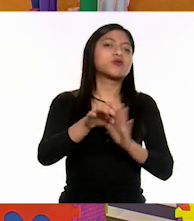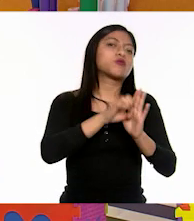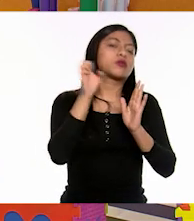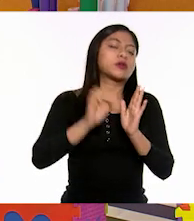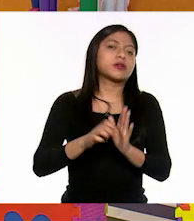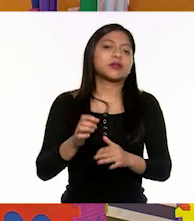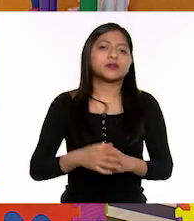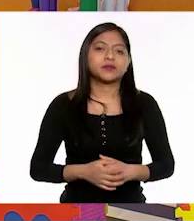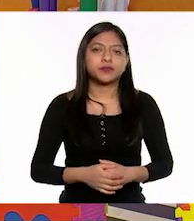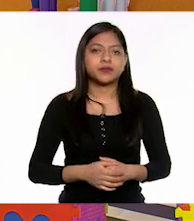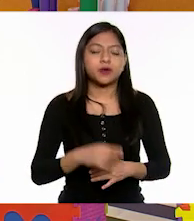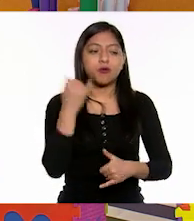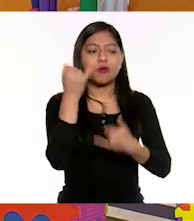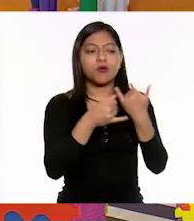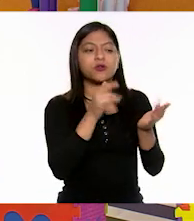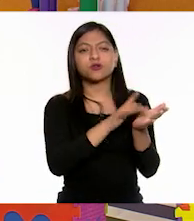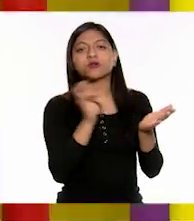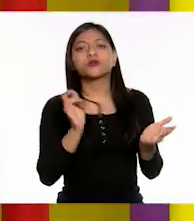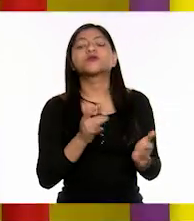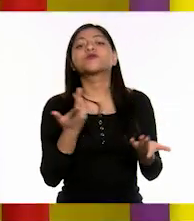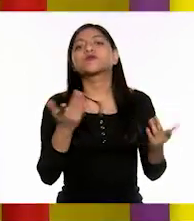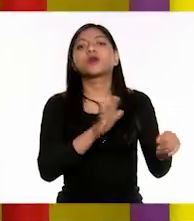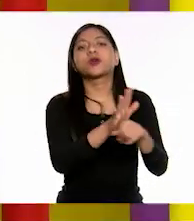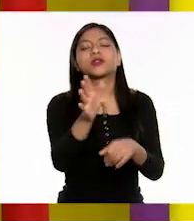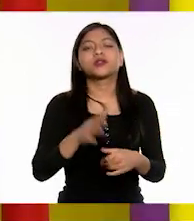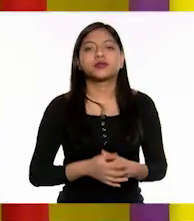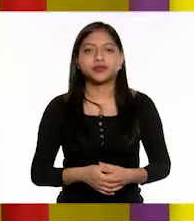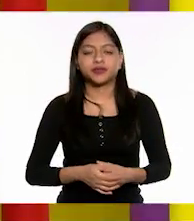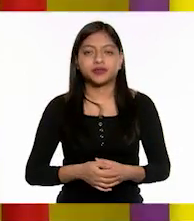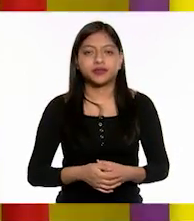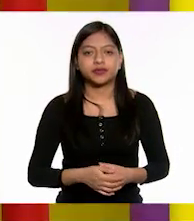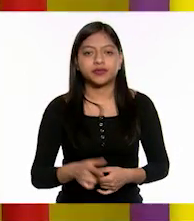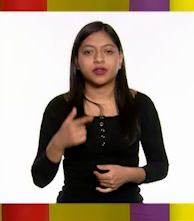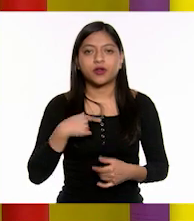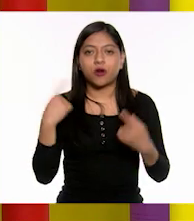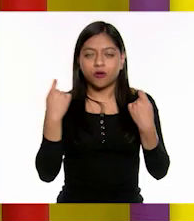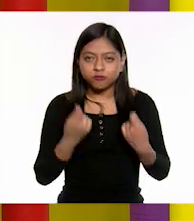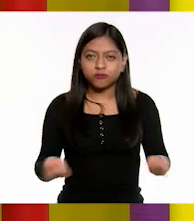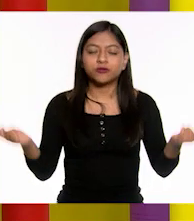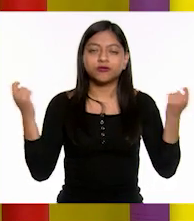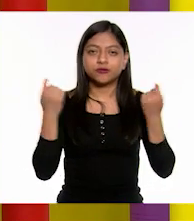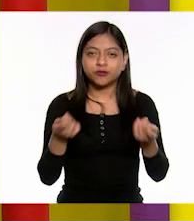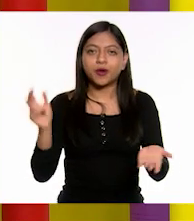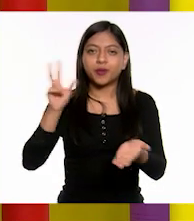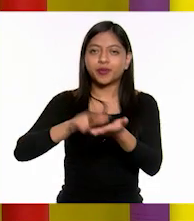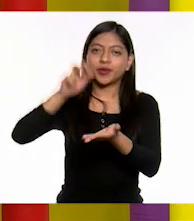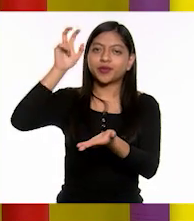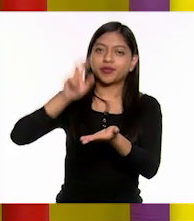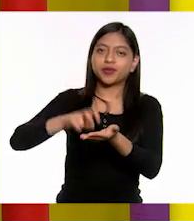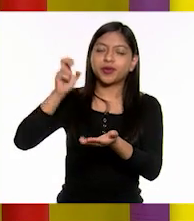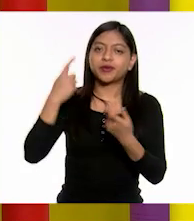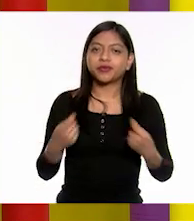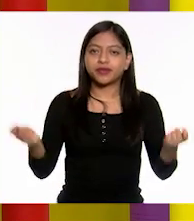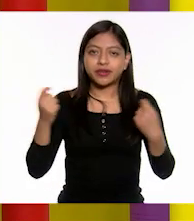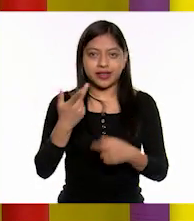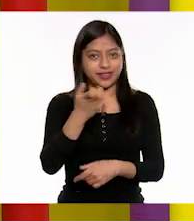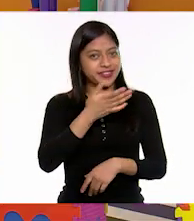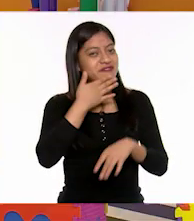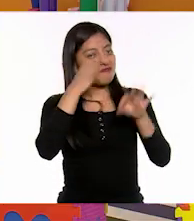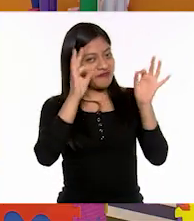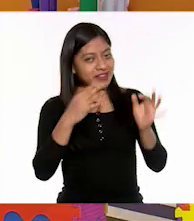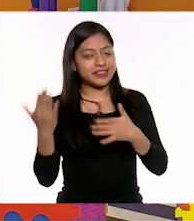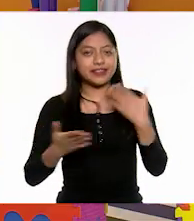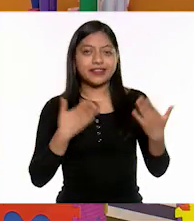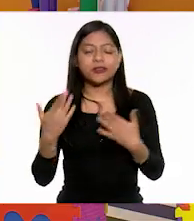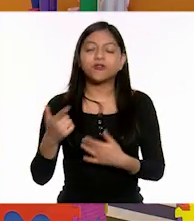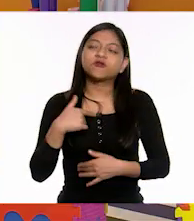para poder parar escribir yo elegiría saltar la cuerda para poder describir ese está muy divertido